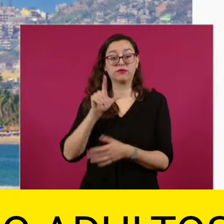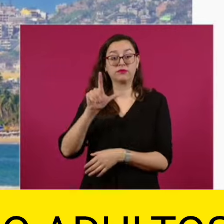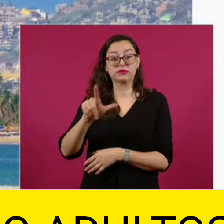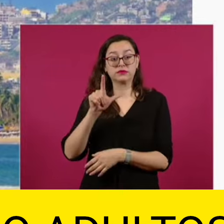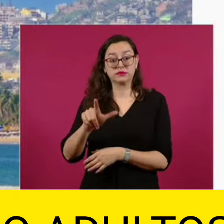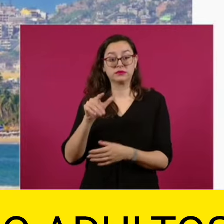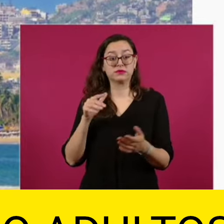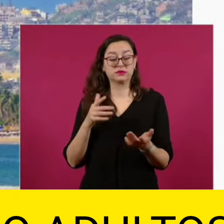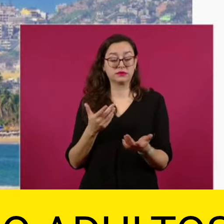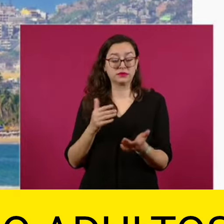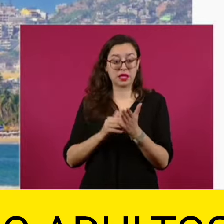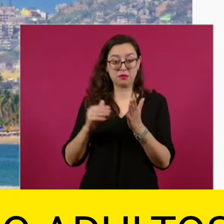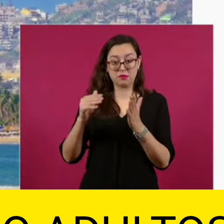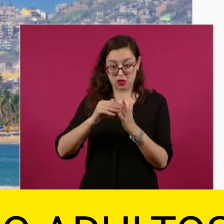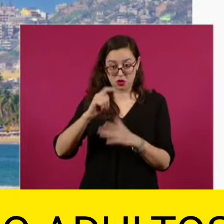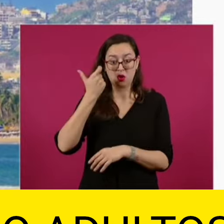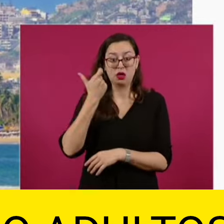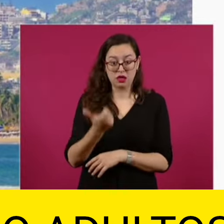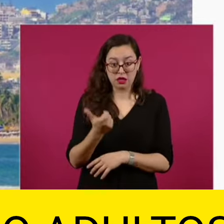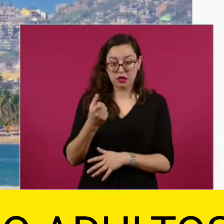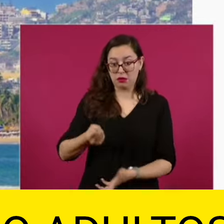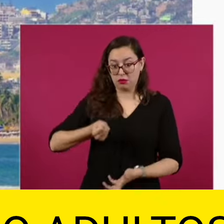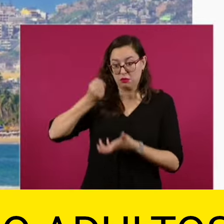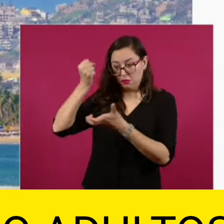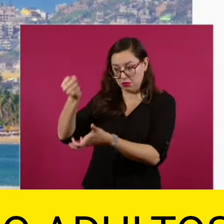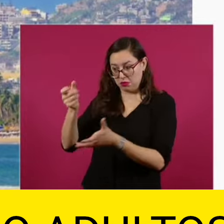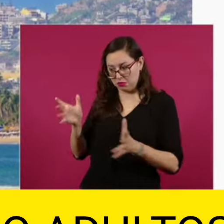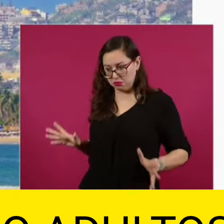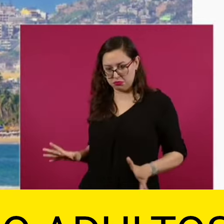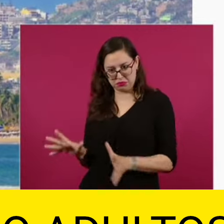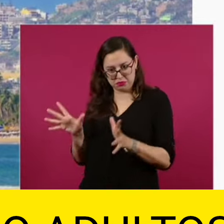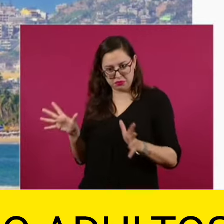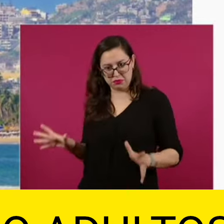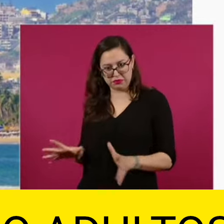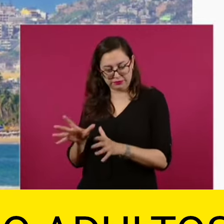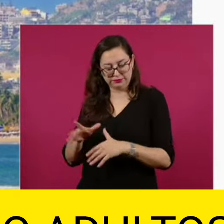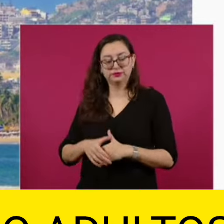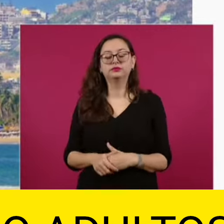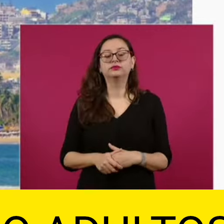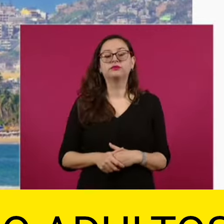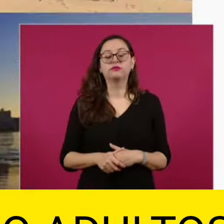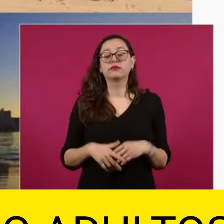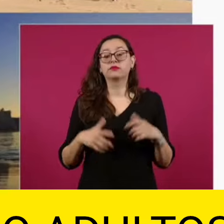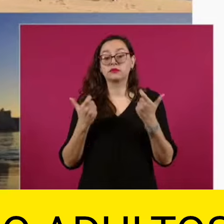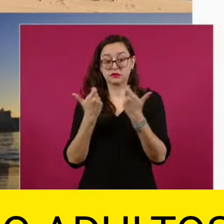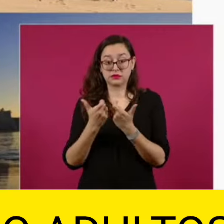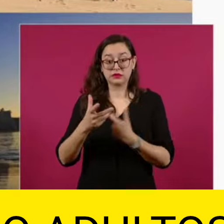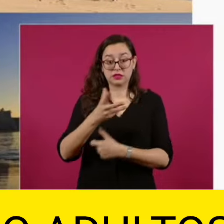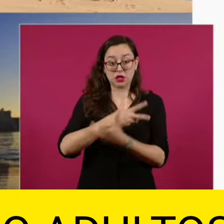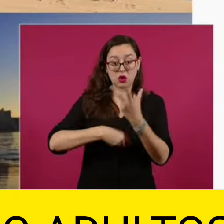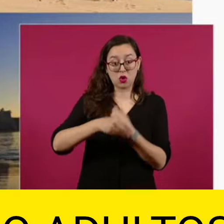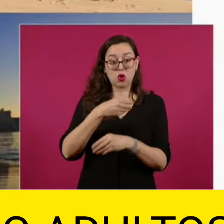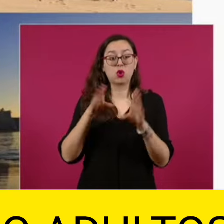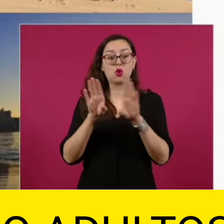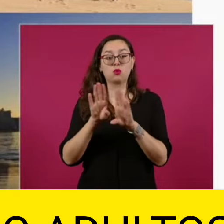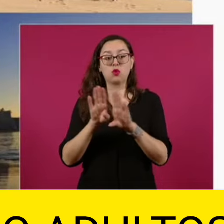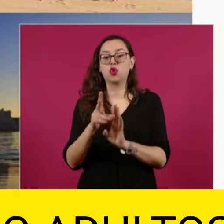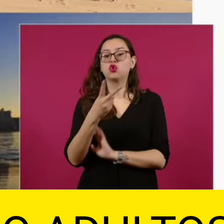de pesos para levantar estos dos municipios. Adelante. Respecto a la reactivación económica, 221 hoteles